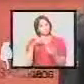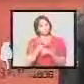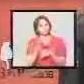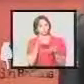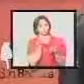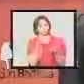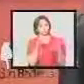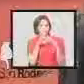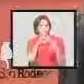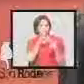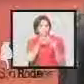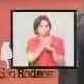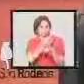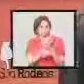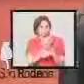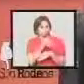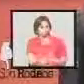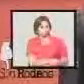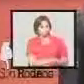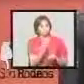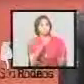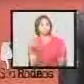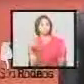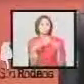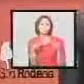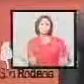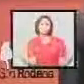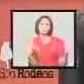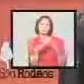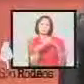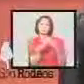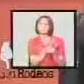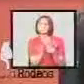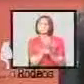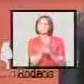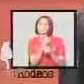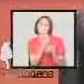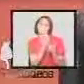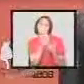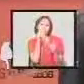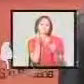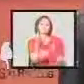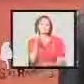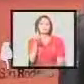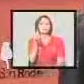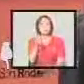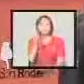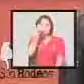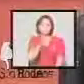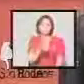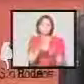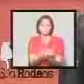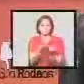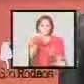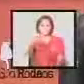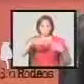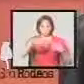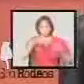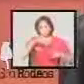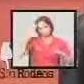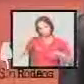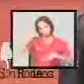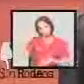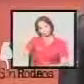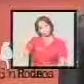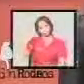del banco, ¿verdad? Con una línea de vivienda total, donde financiamos hasta el 100% también del valor de la casa, porque sabemos